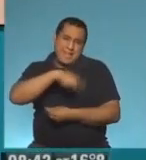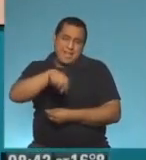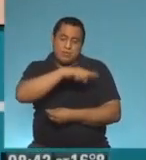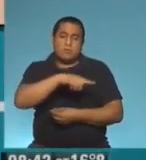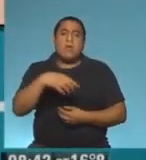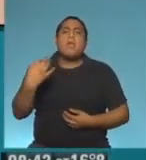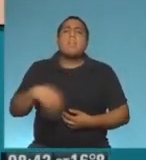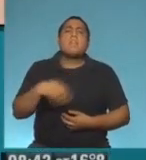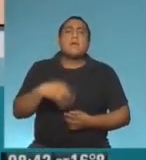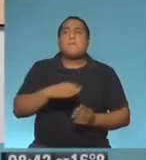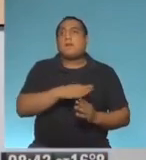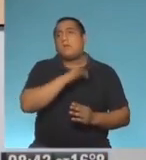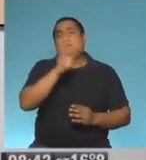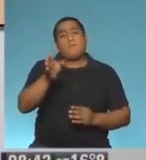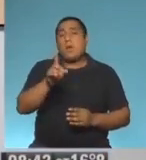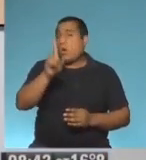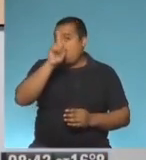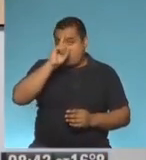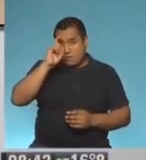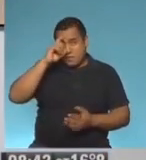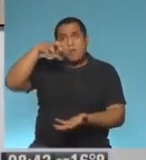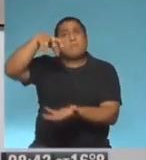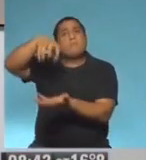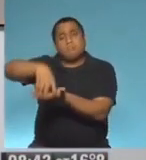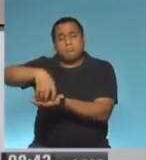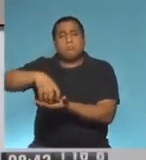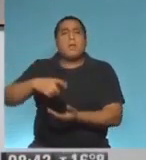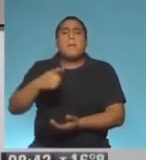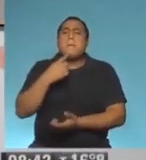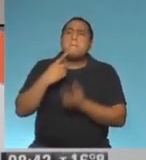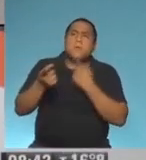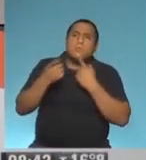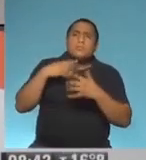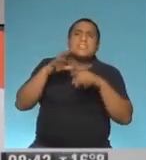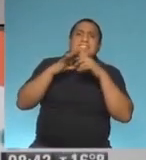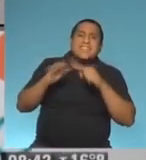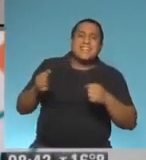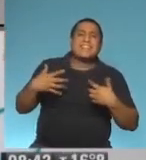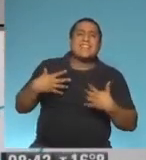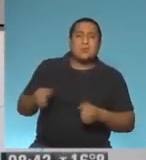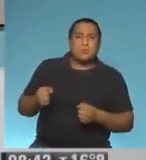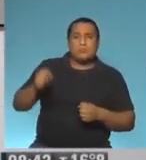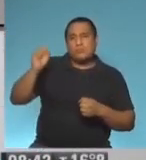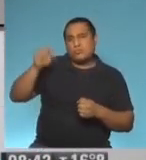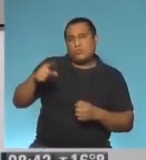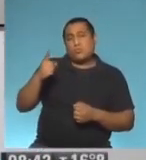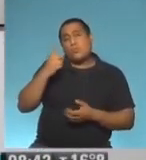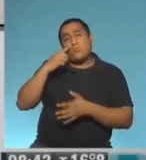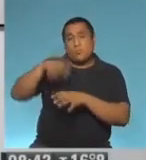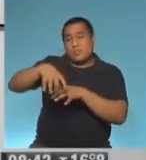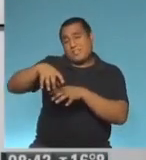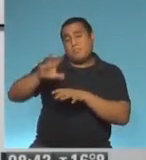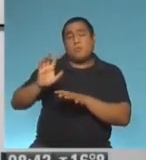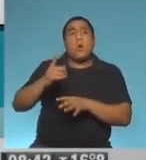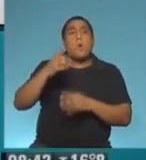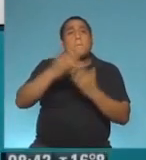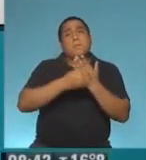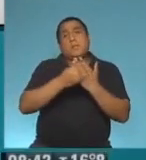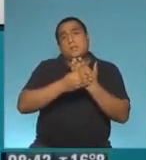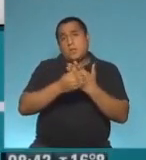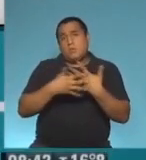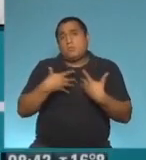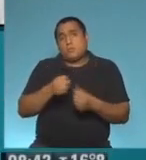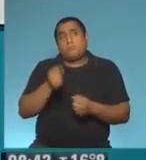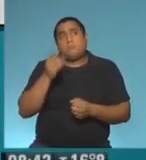recurrir al centro de salud averiguar por ejemplo en la secretaría de salud del municipio o el ministerio si puede recurrir